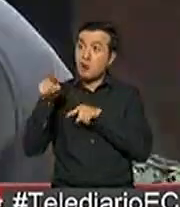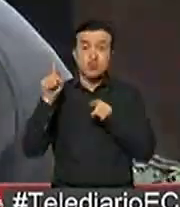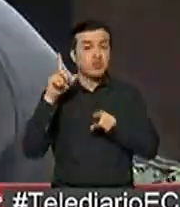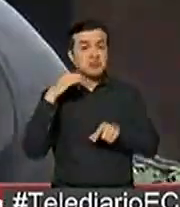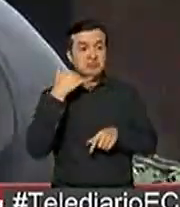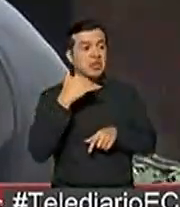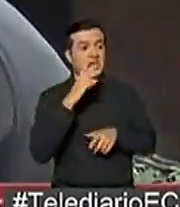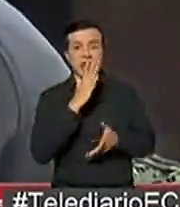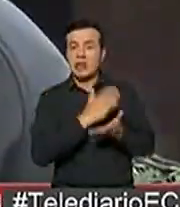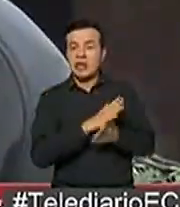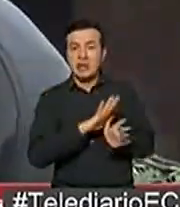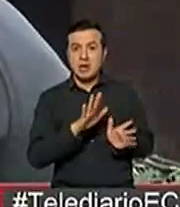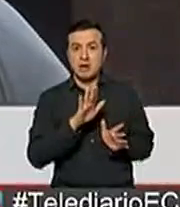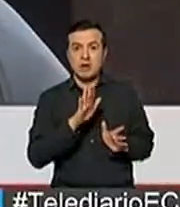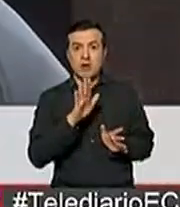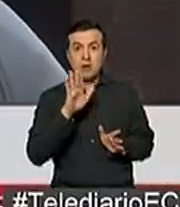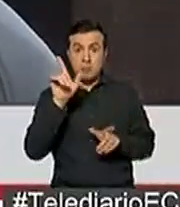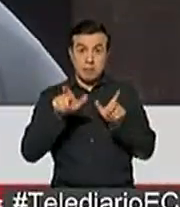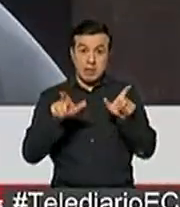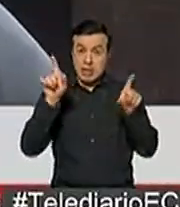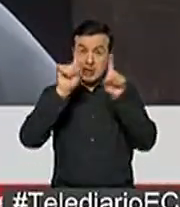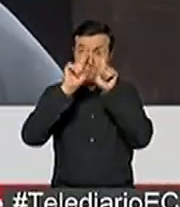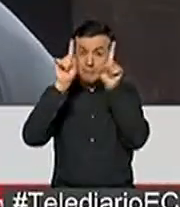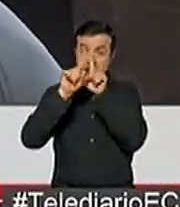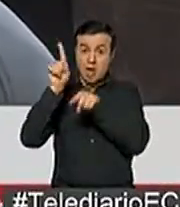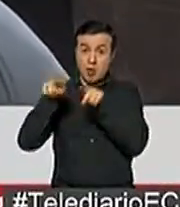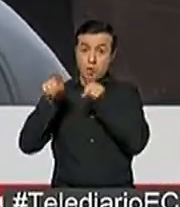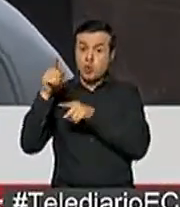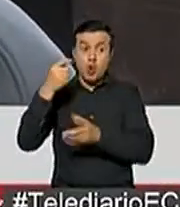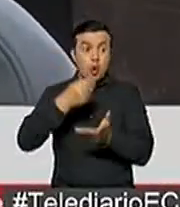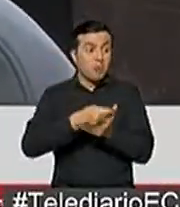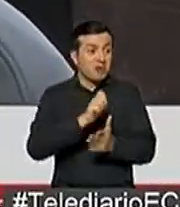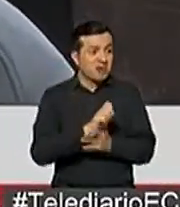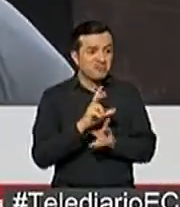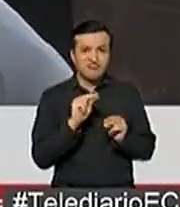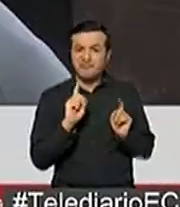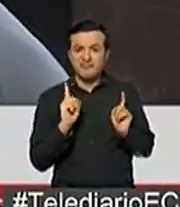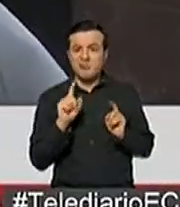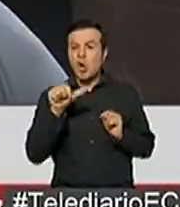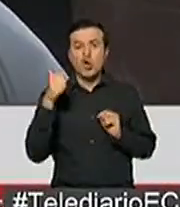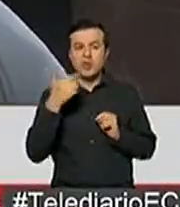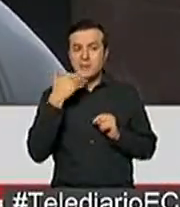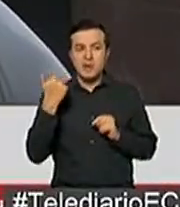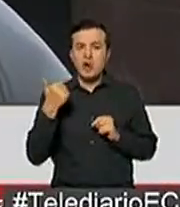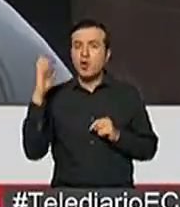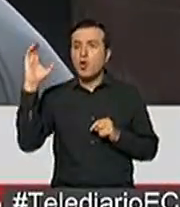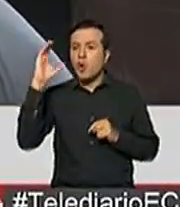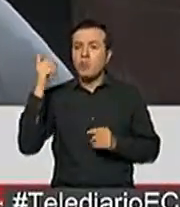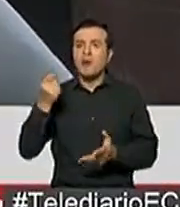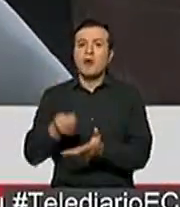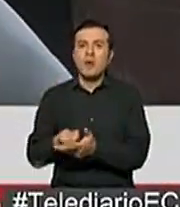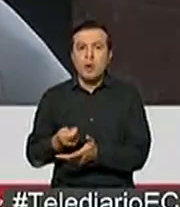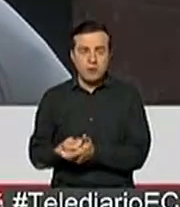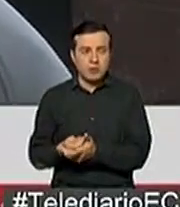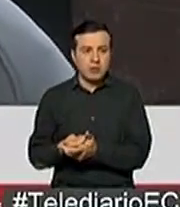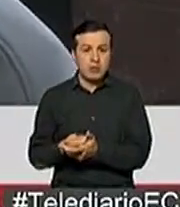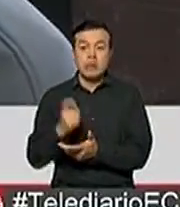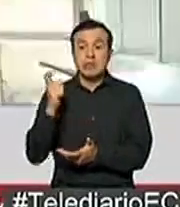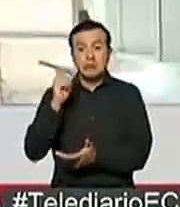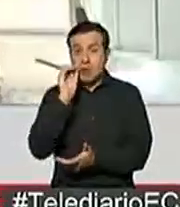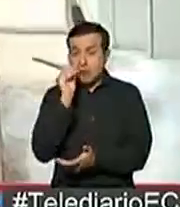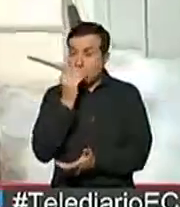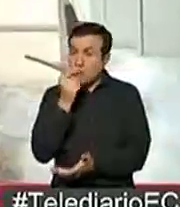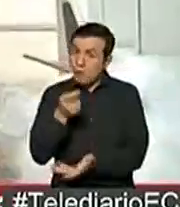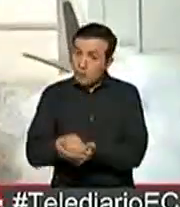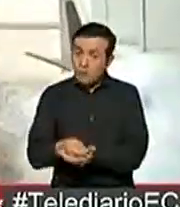por la confianza que los nuestros clientes que lamentablemente han tenido que ir a buscar otros mercados como colombia porque necesitan igual a flor